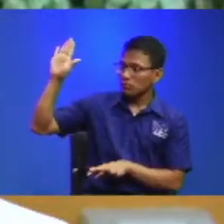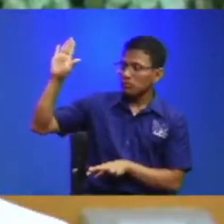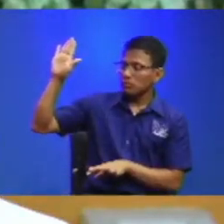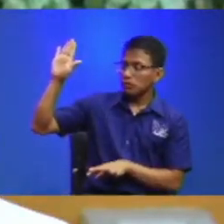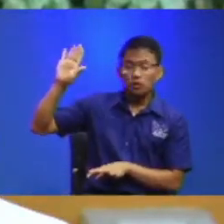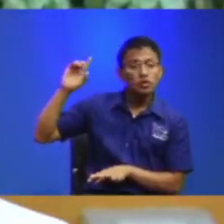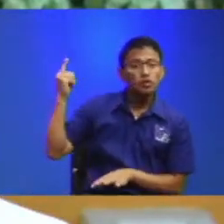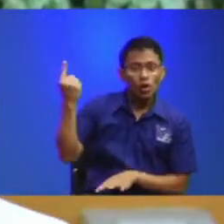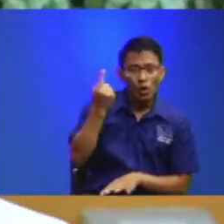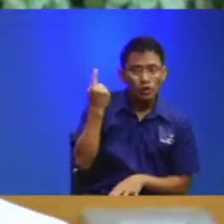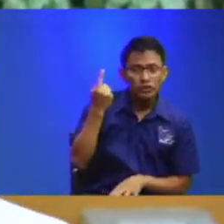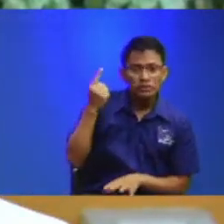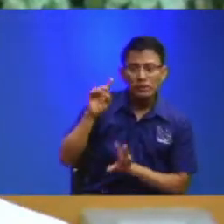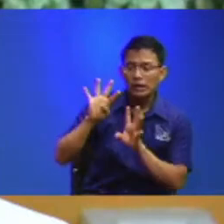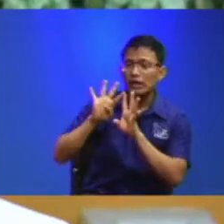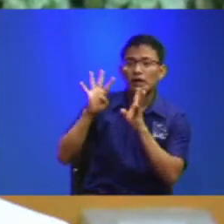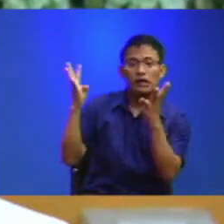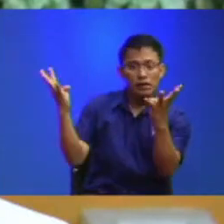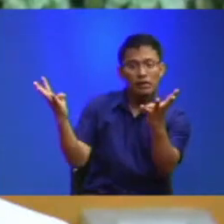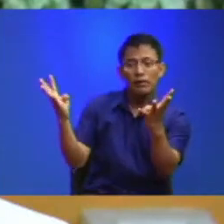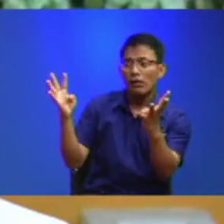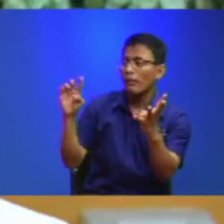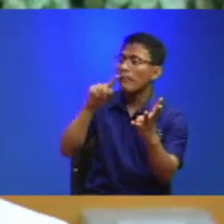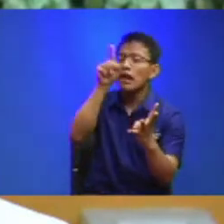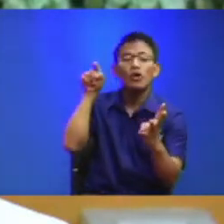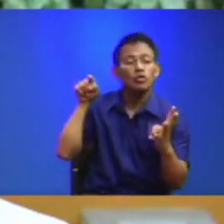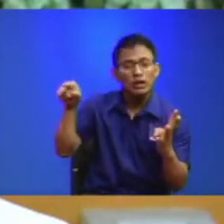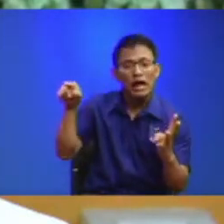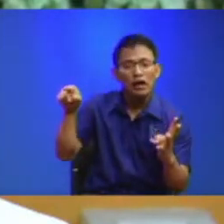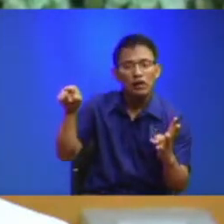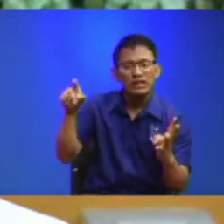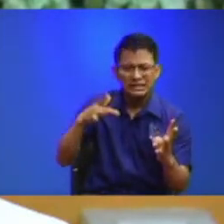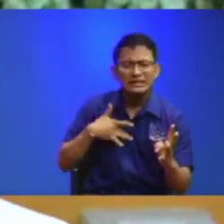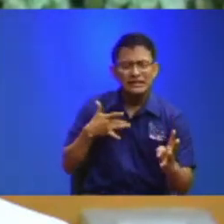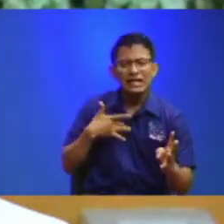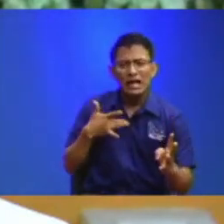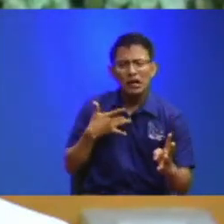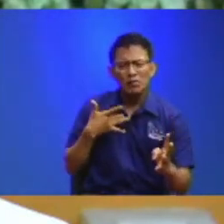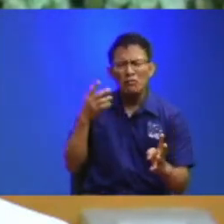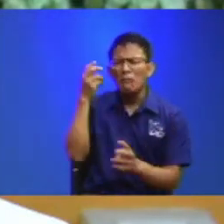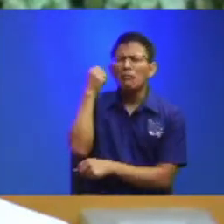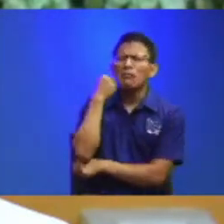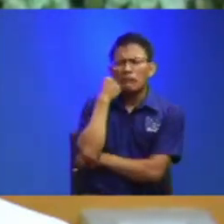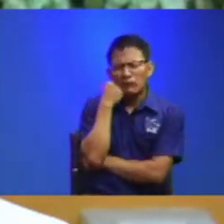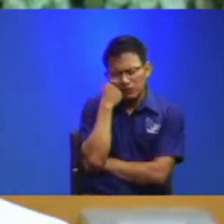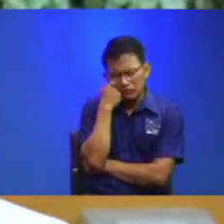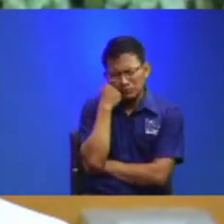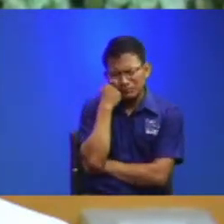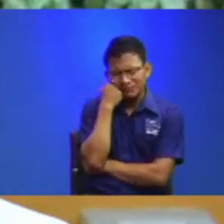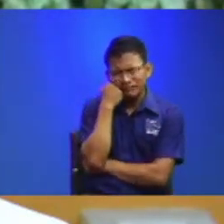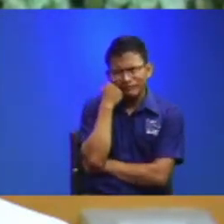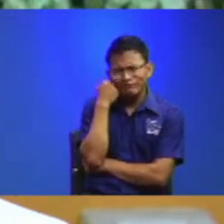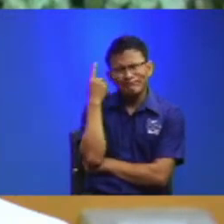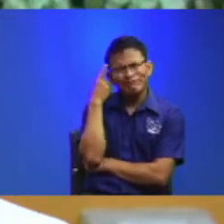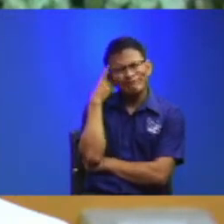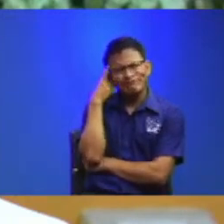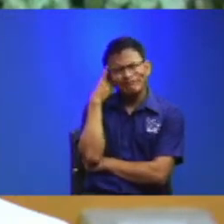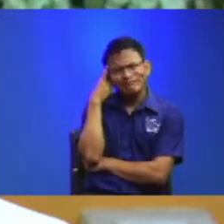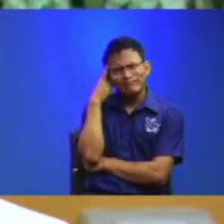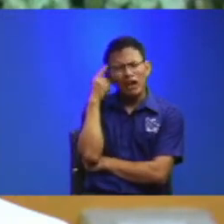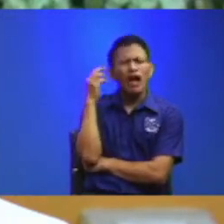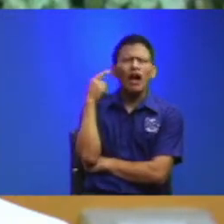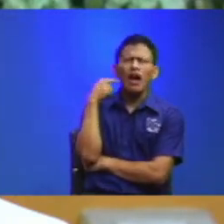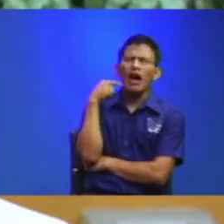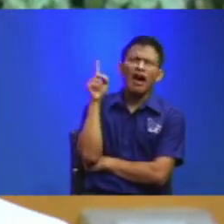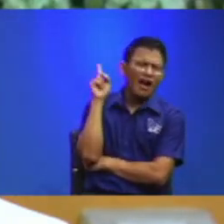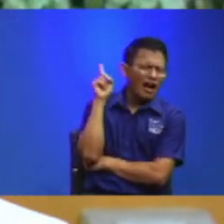Pero todos ellos dijeron, seré yo. Porque yo creo que ellos reflexionaron en ese momento y dijeron, bueno, aquella vez que nos